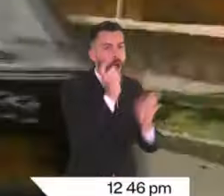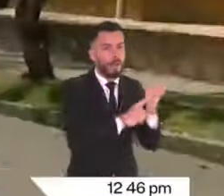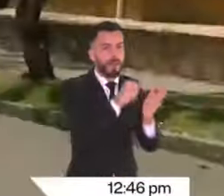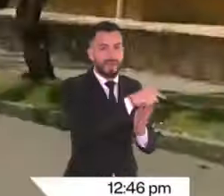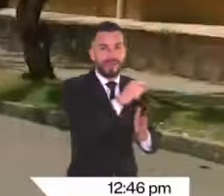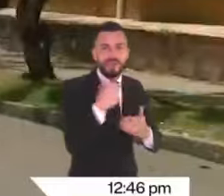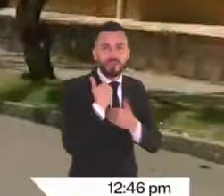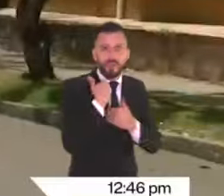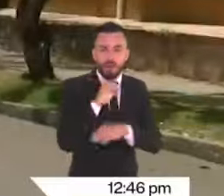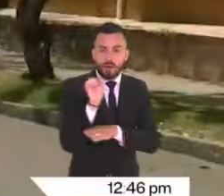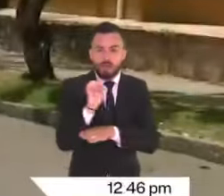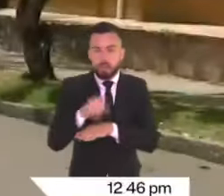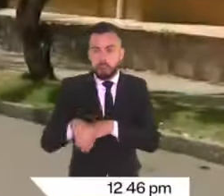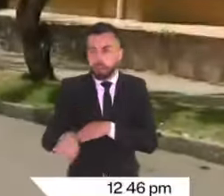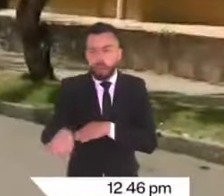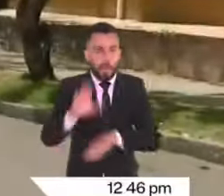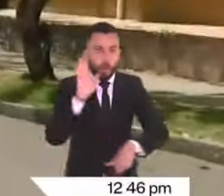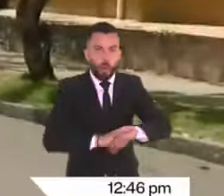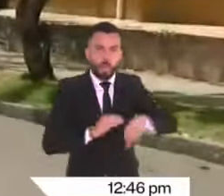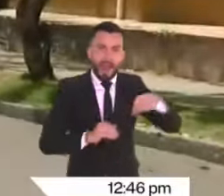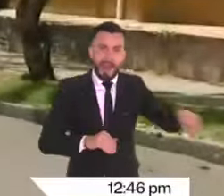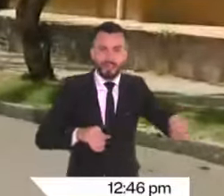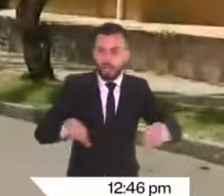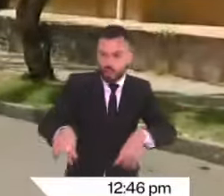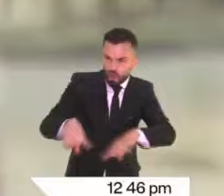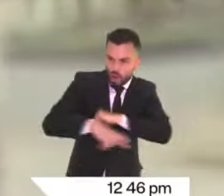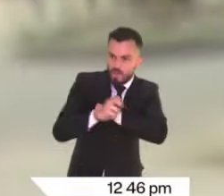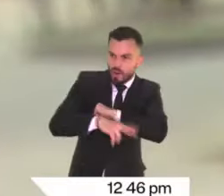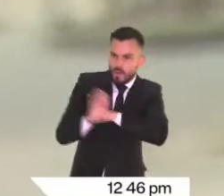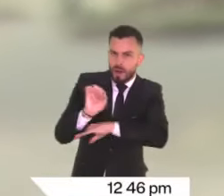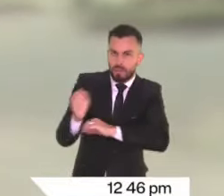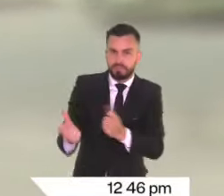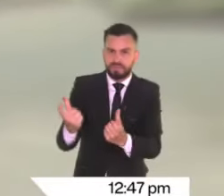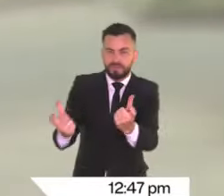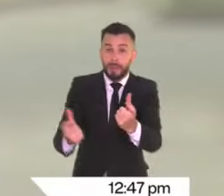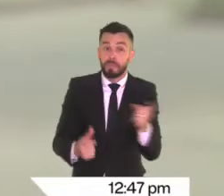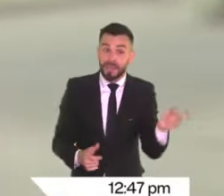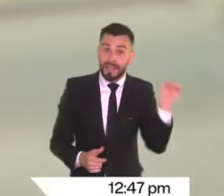vehículos de alta gama en la localidad, pues el carro blanco en donde huyeron está vinculado en varios robos.